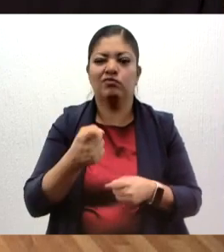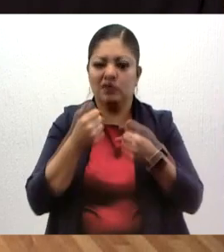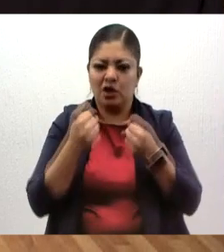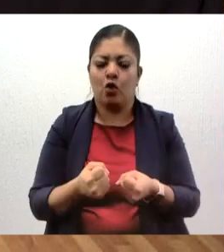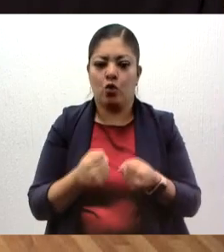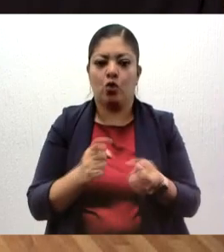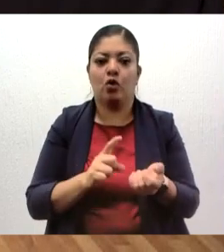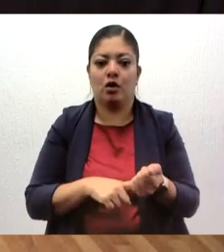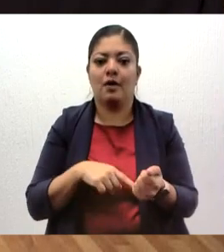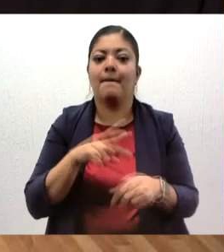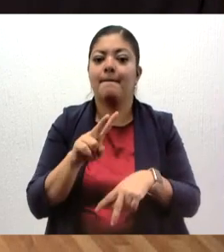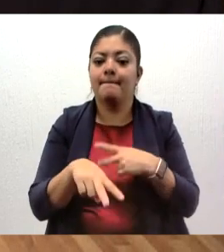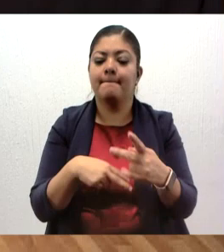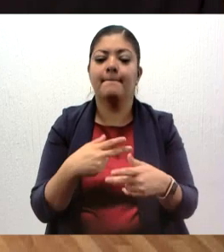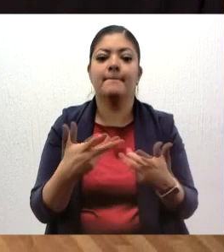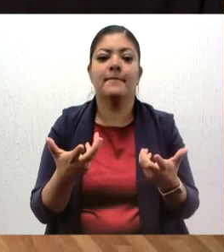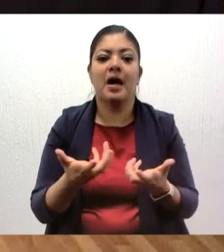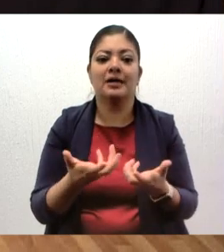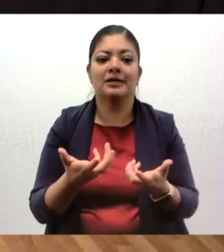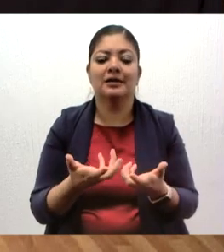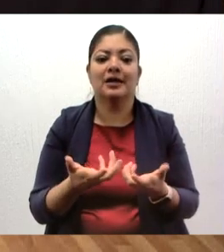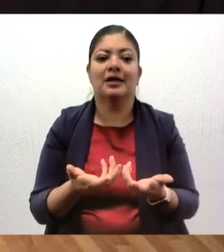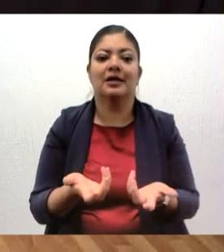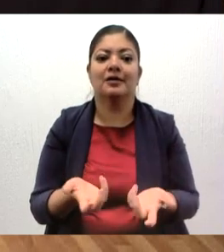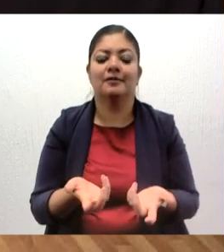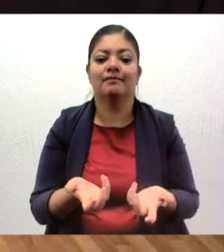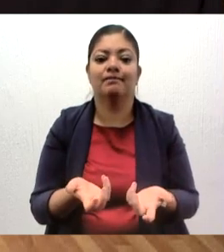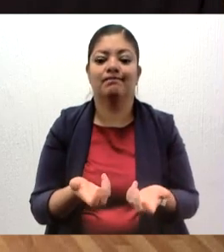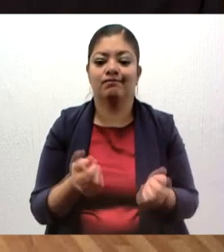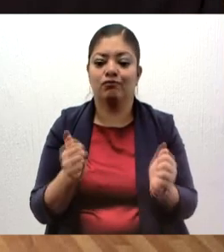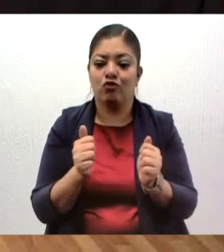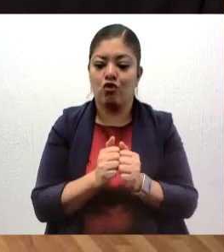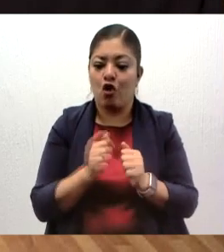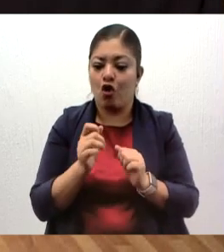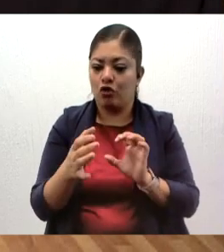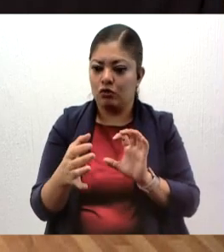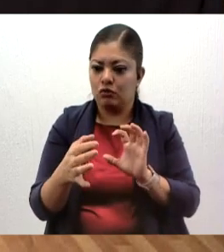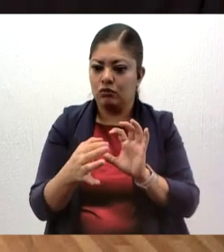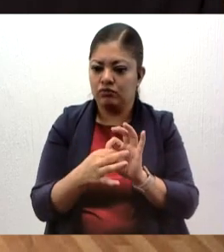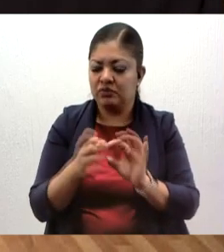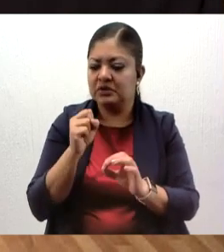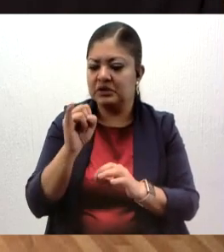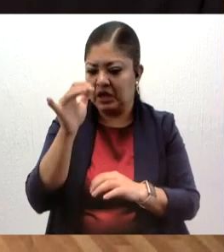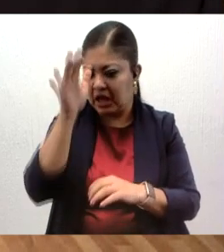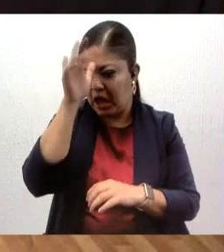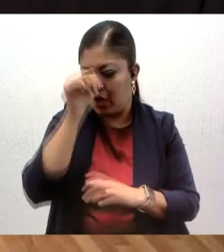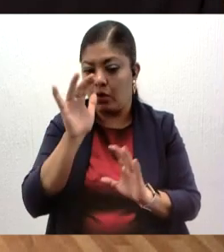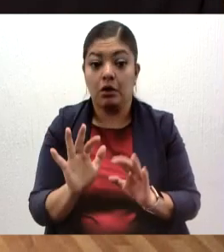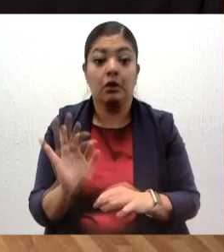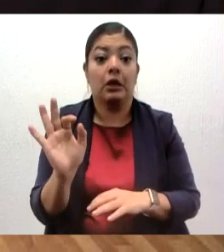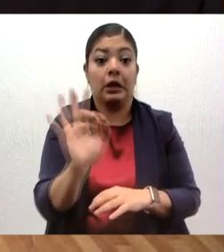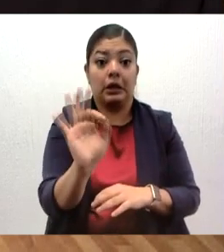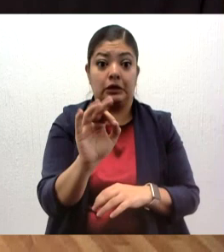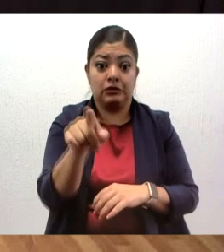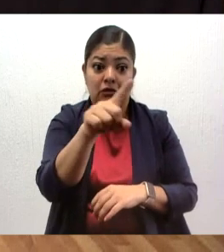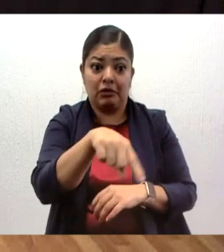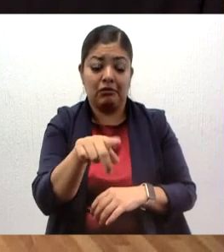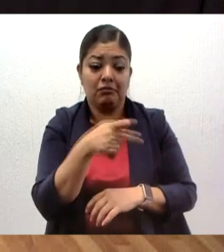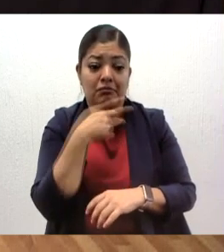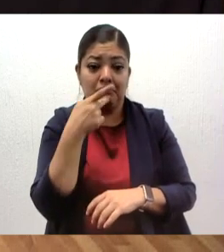haber eh construcción de acuerdos A lo mejor como bien lo dice ustedes no en el todo